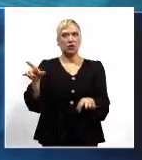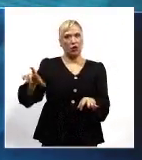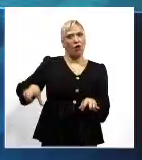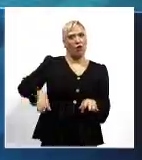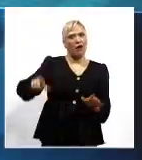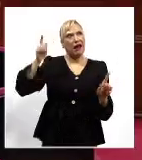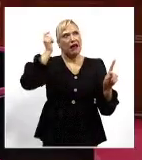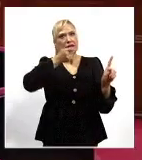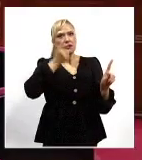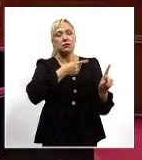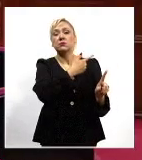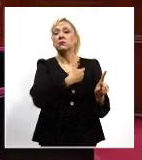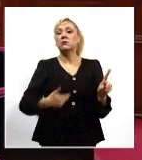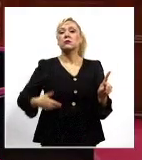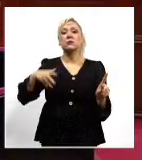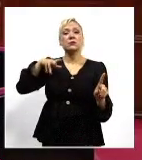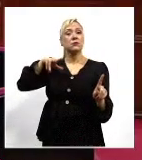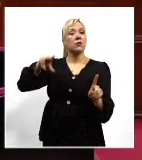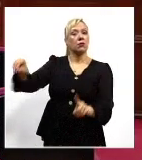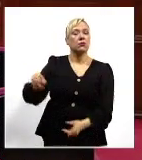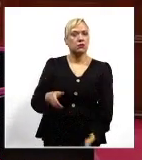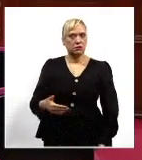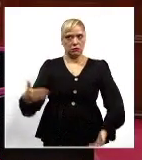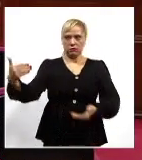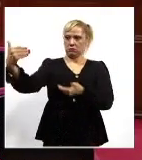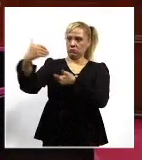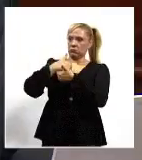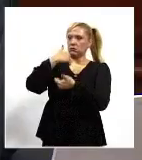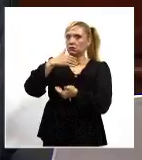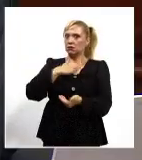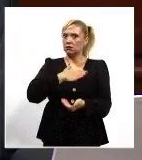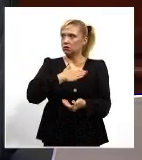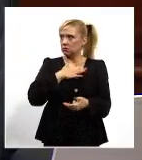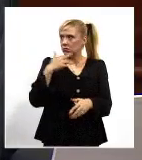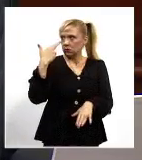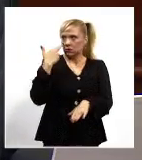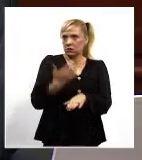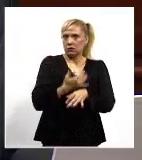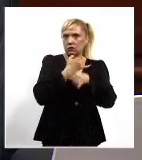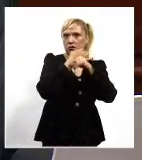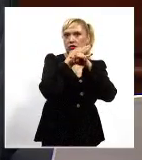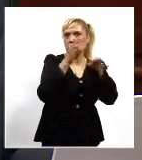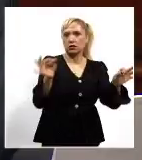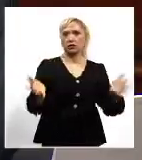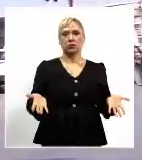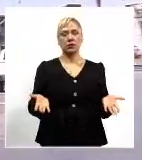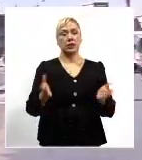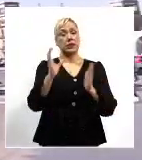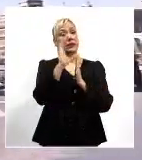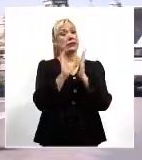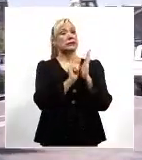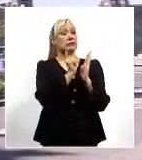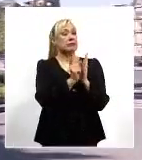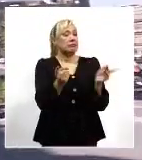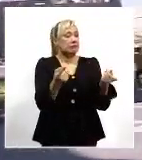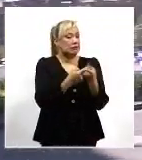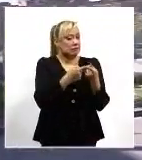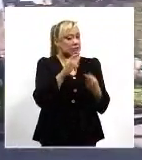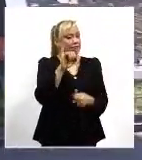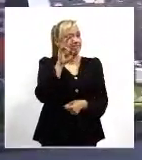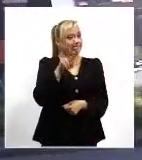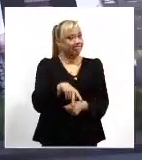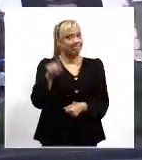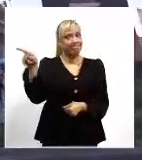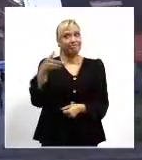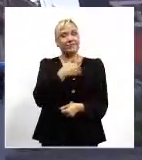atribuciones. Por mayoría de votos, el Pleno de la Corte determinó que es inconstitucional el acuerdo del Ejecutivo